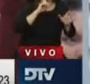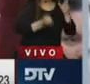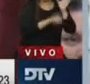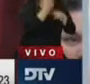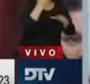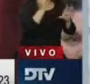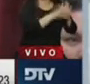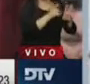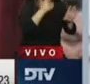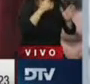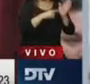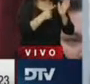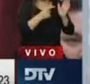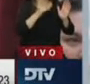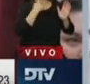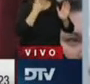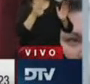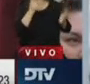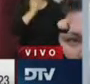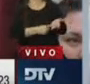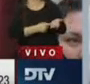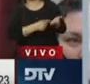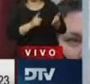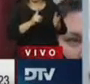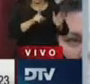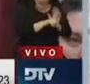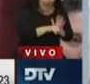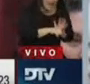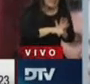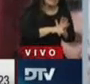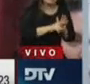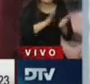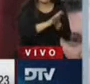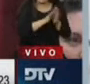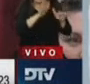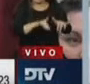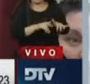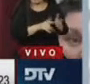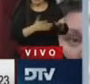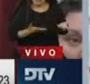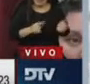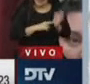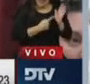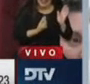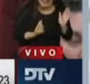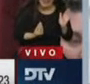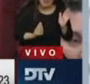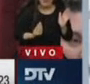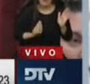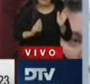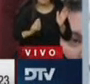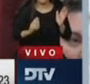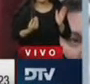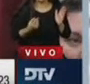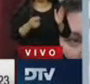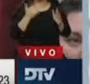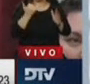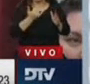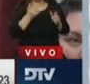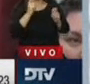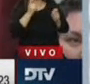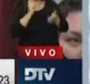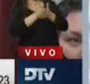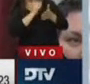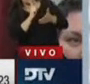les estamos pidiendo, que los vamos a acompañar. Pero no se dejaron acompañar bien, el año pasado. Bien. Bueno, este año han cedido en muchas cosas a los pedidos de la